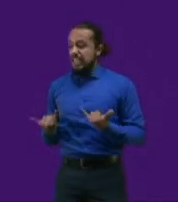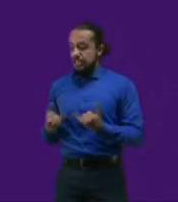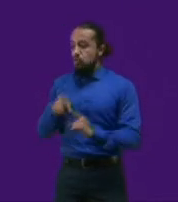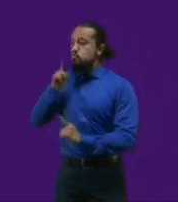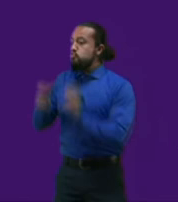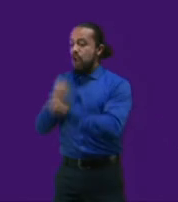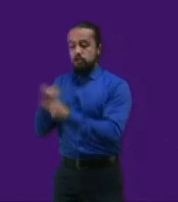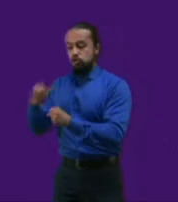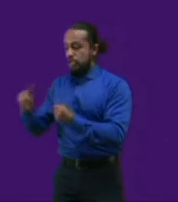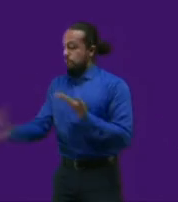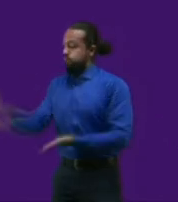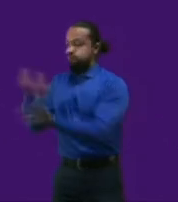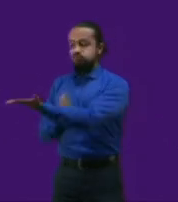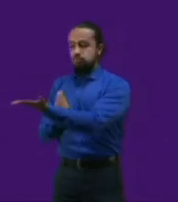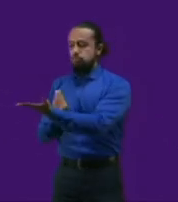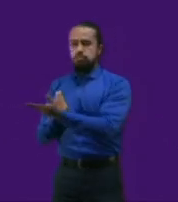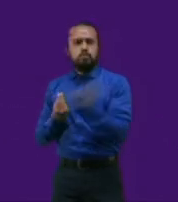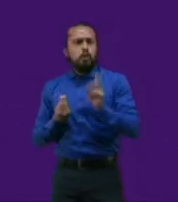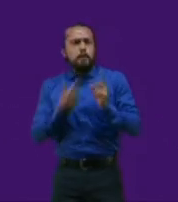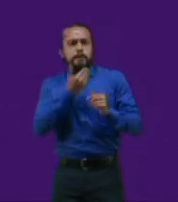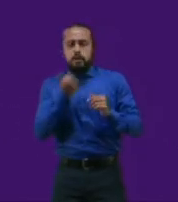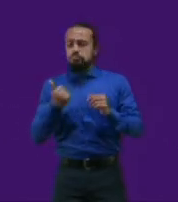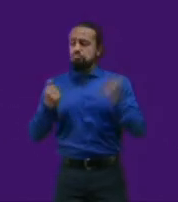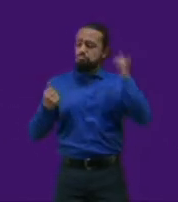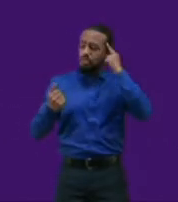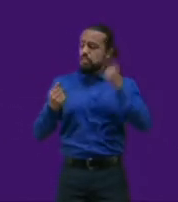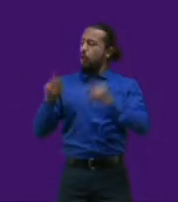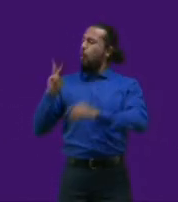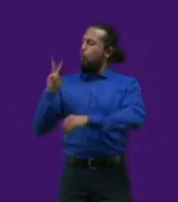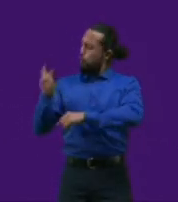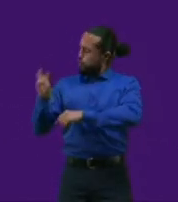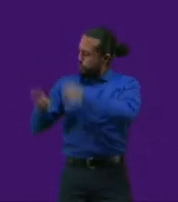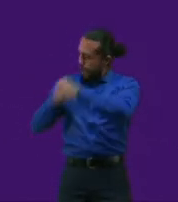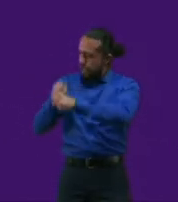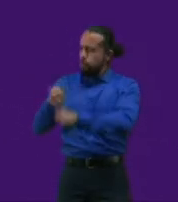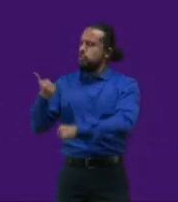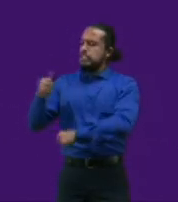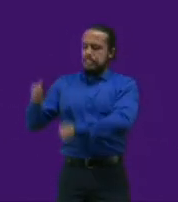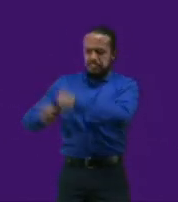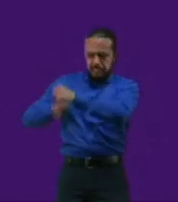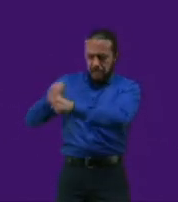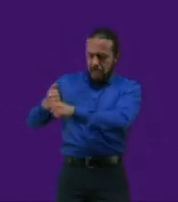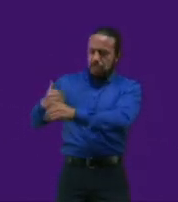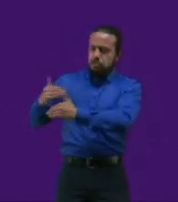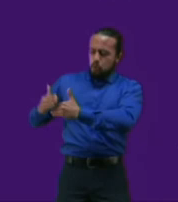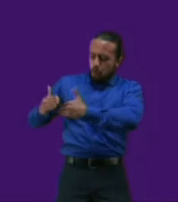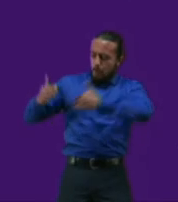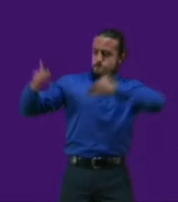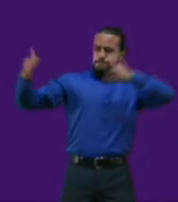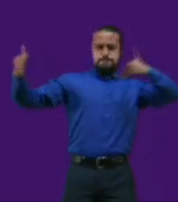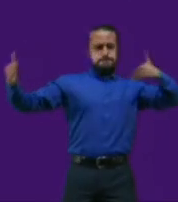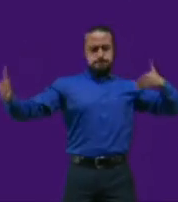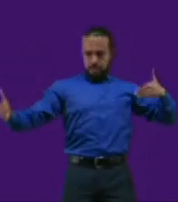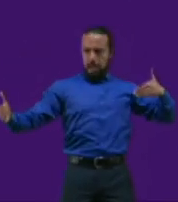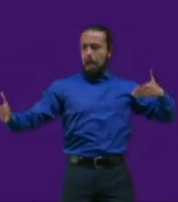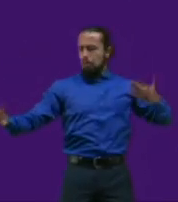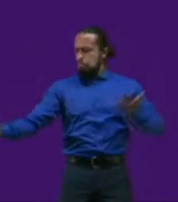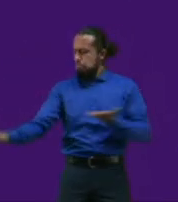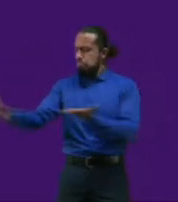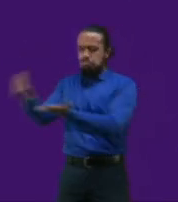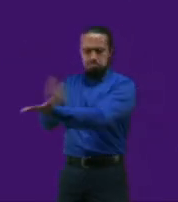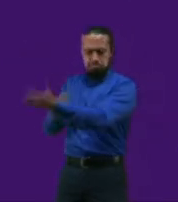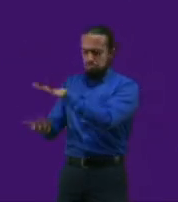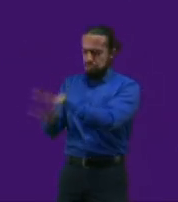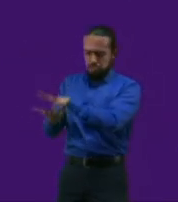digamos, pues se proyectan a, no sé, 8 años, una década, o sea, como que tienen esa visión como de verdad